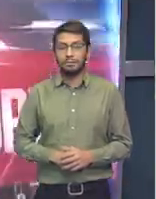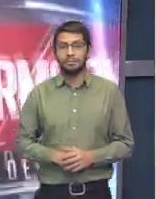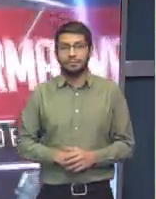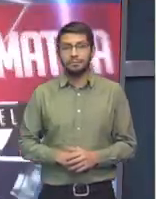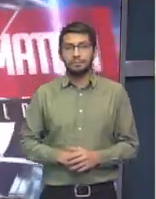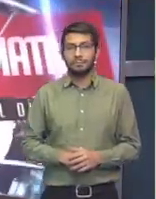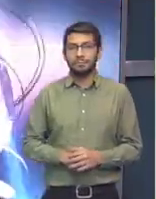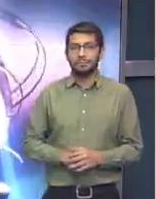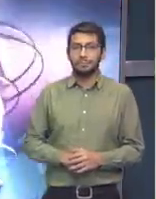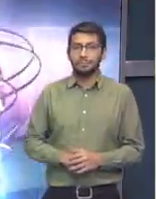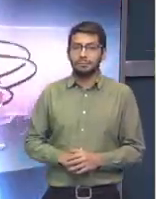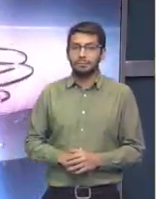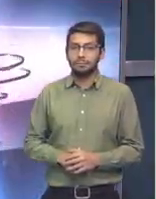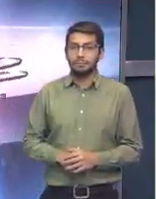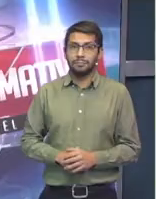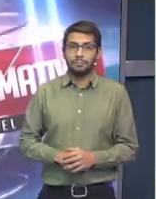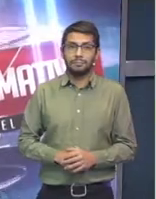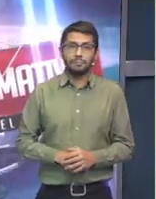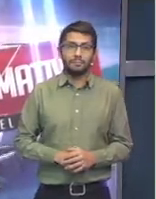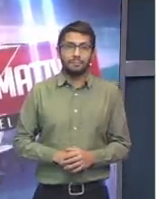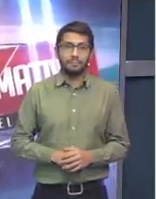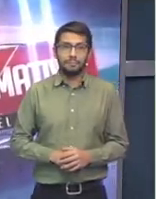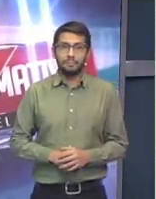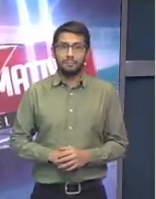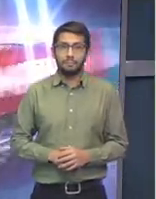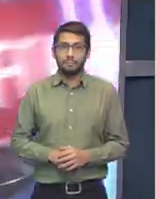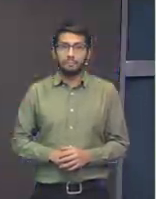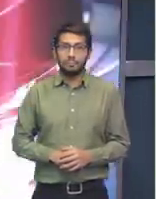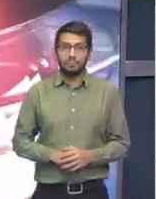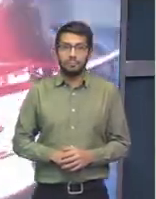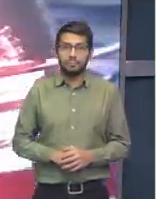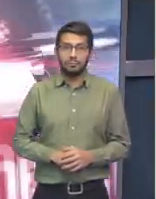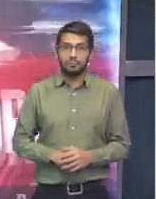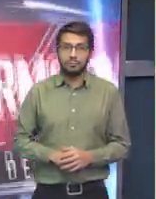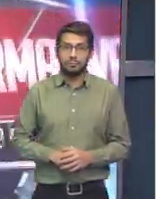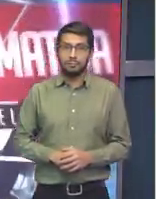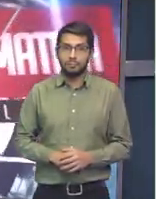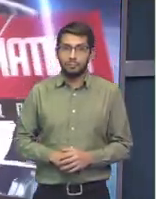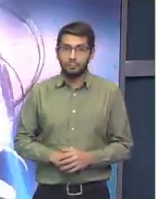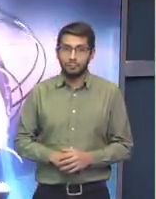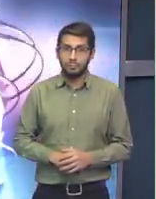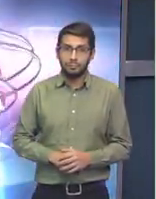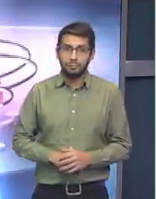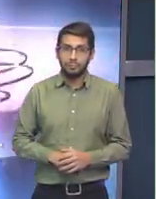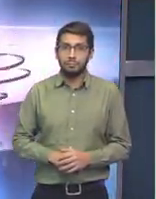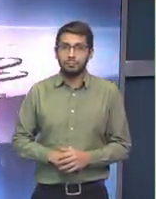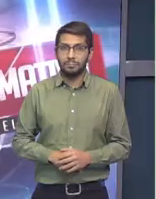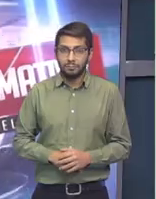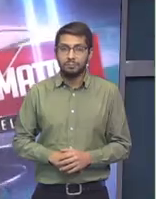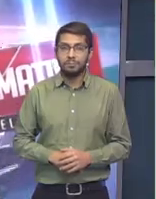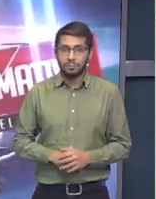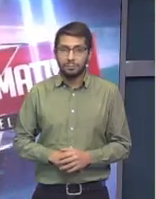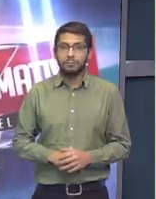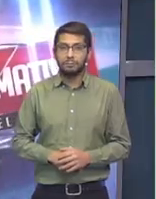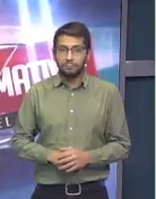india, todas las vacunas son eficaces, se tienen que acercar, se tienen que inscribir, y una vez que se inscriben y reciban el turno, que no falten, porque